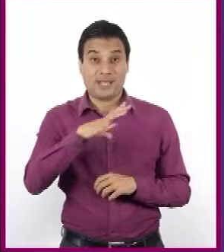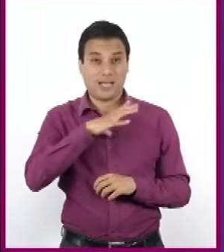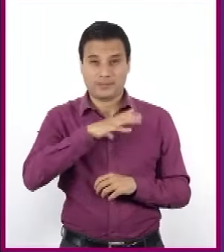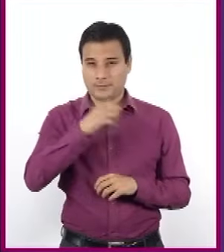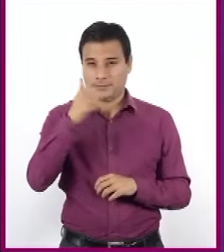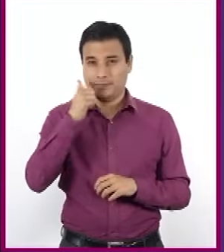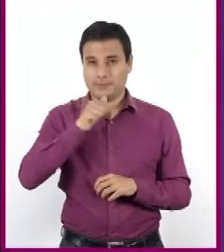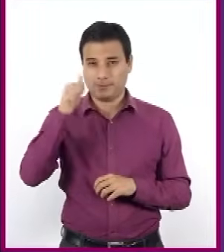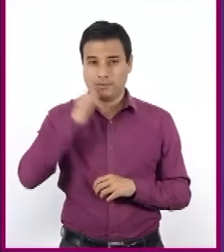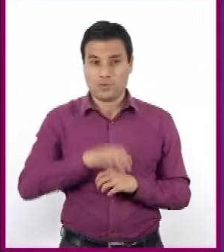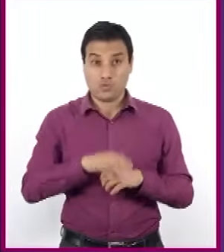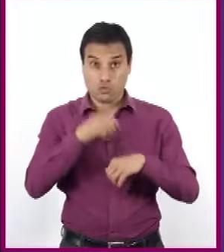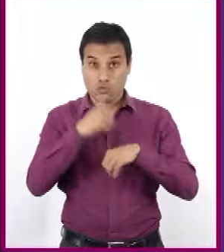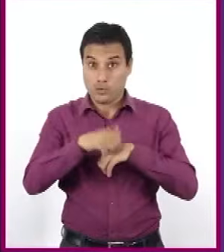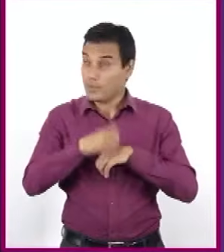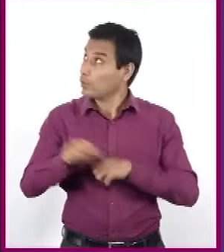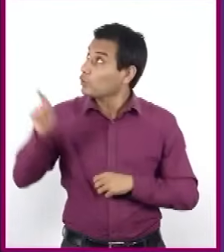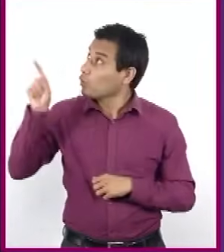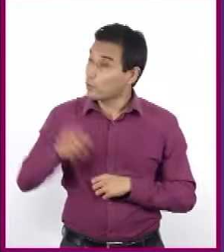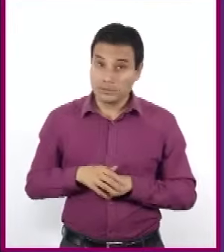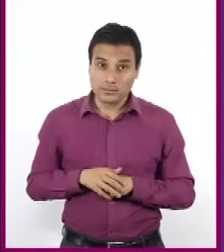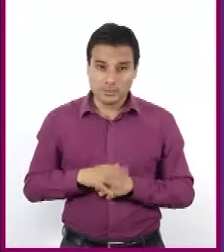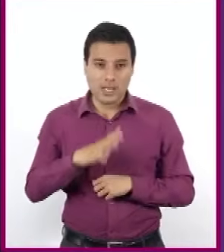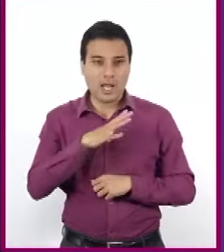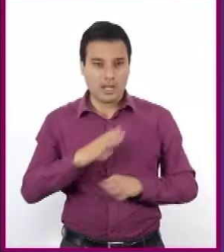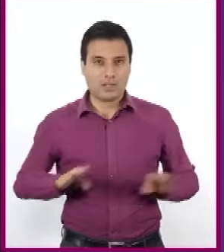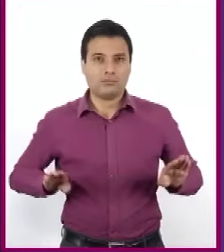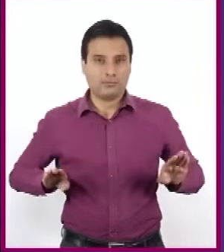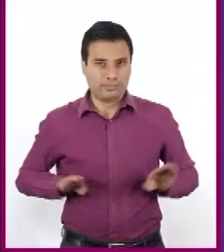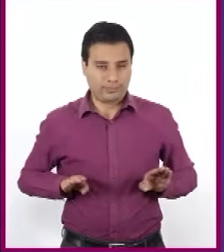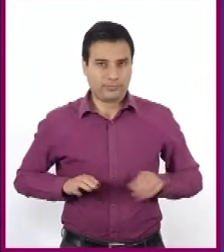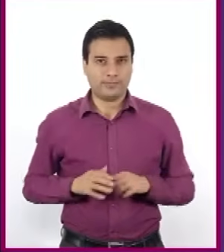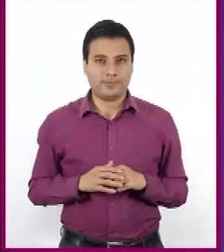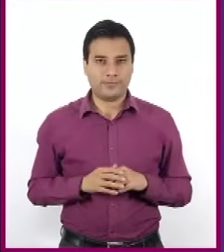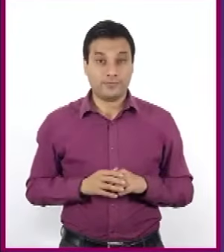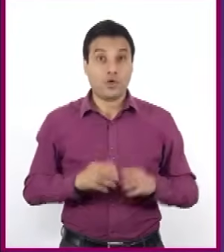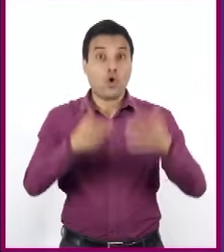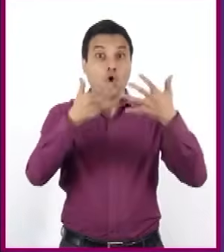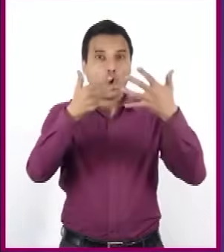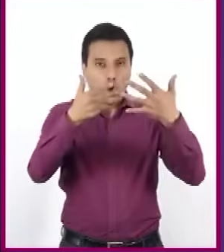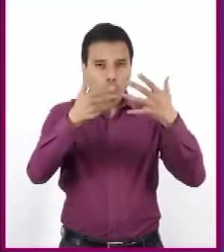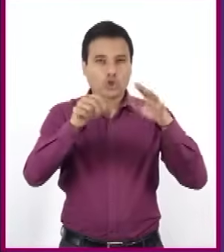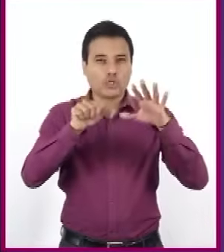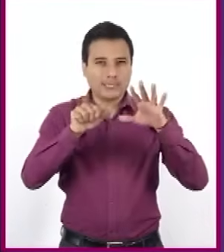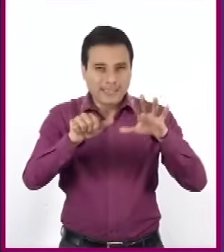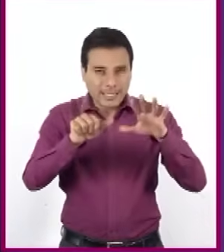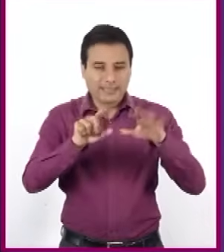cuenta. Tal y como ocurre con la octava nota en la escala musical.